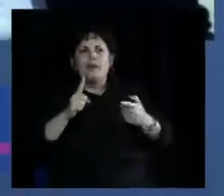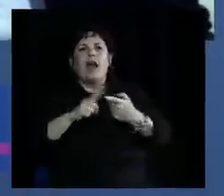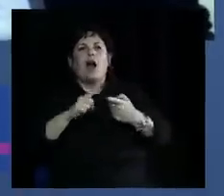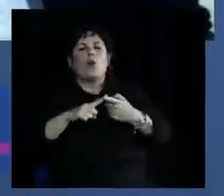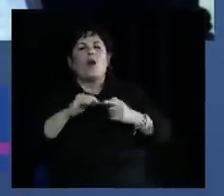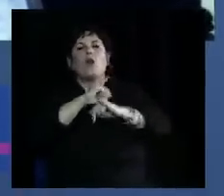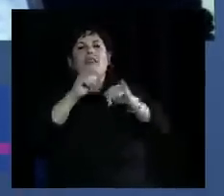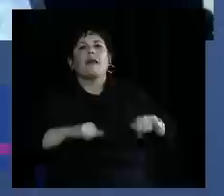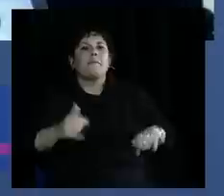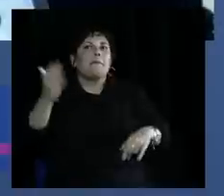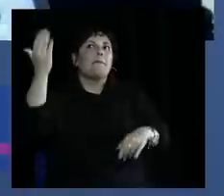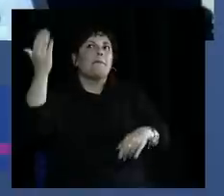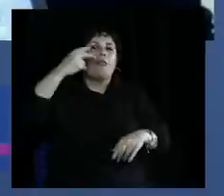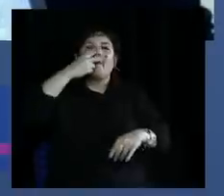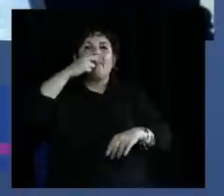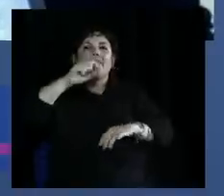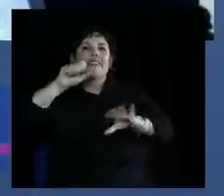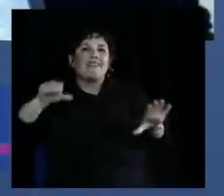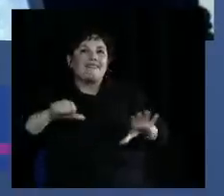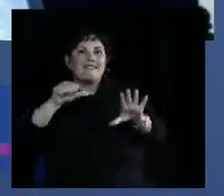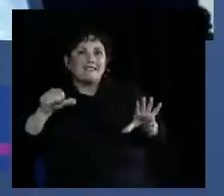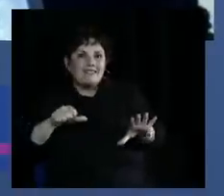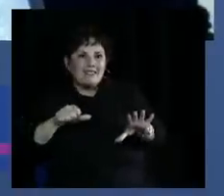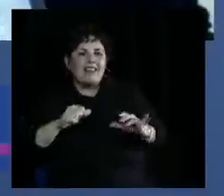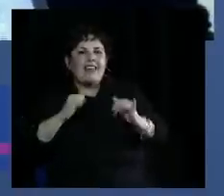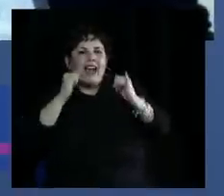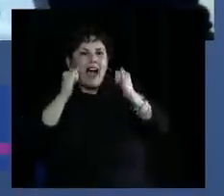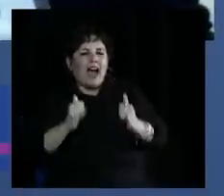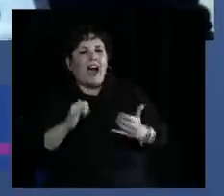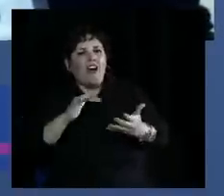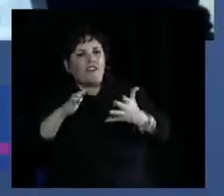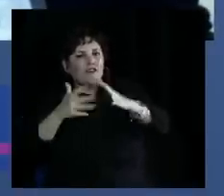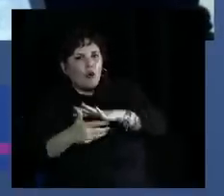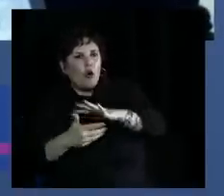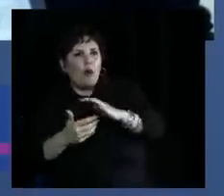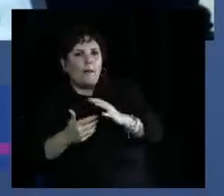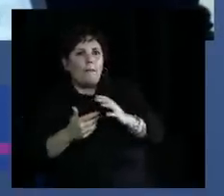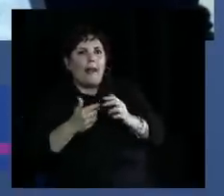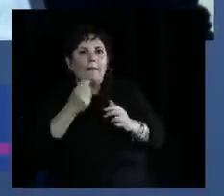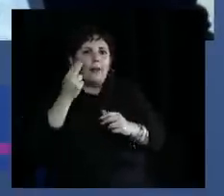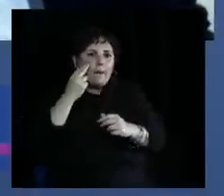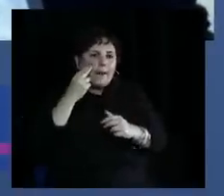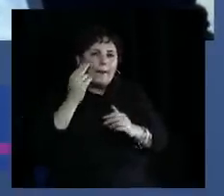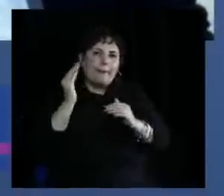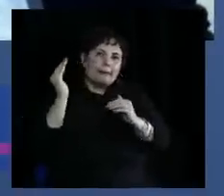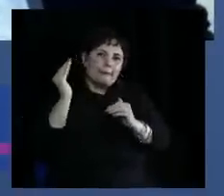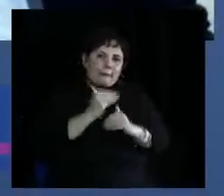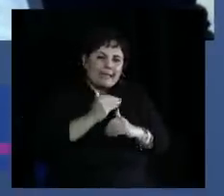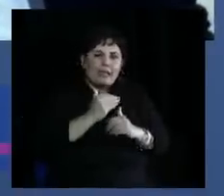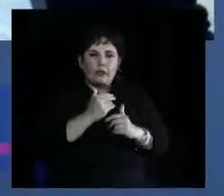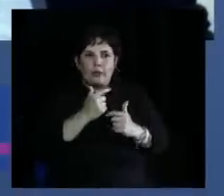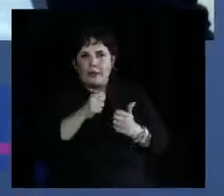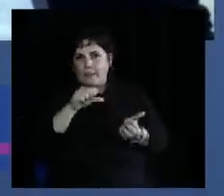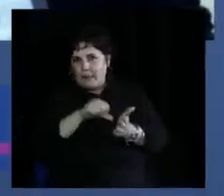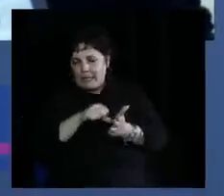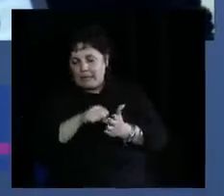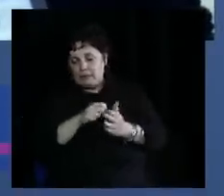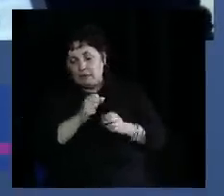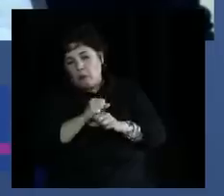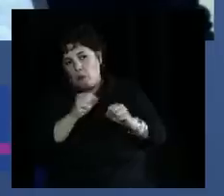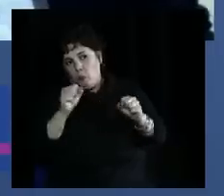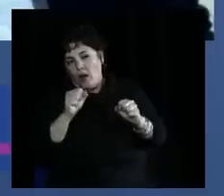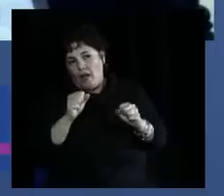de 2016, que tiene una serie de fórmulas y de salidas a problemas concretos del país, y podría